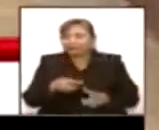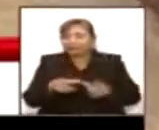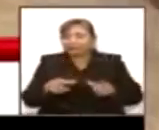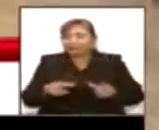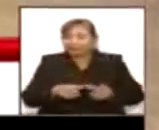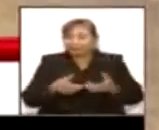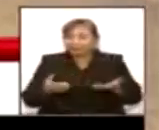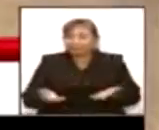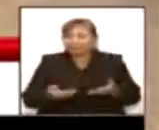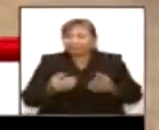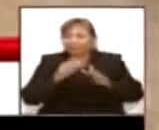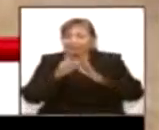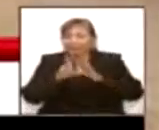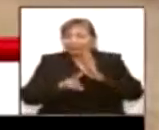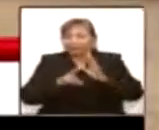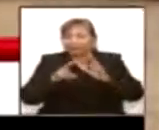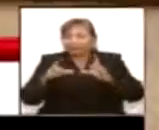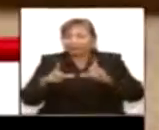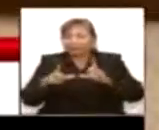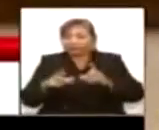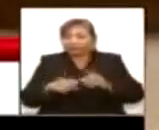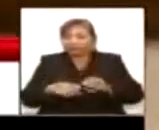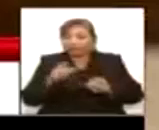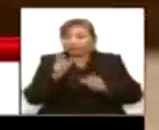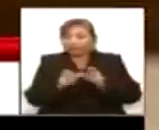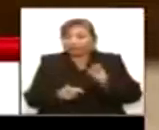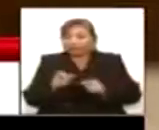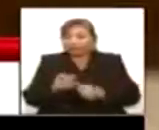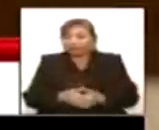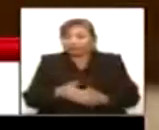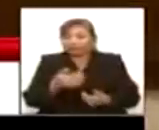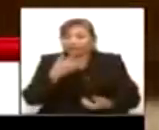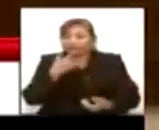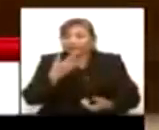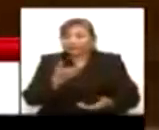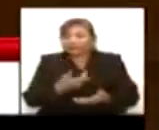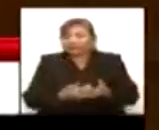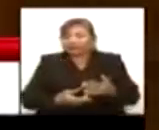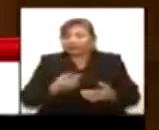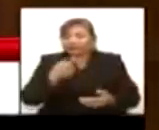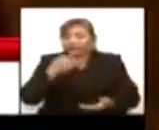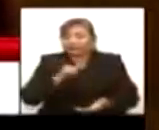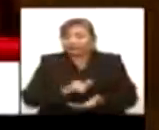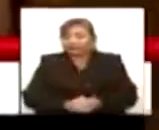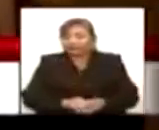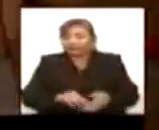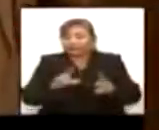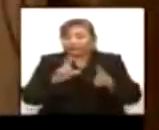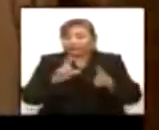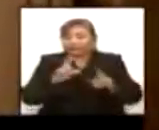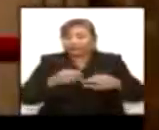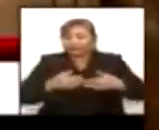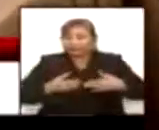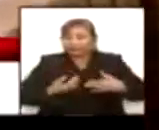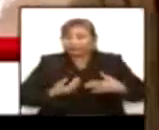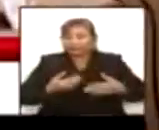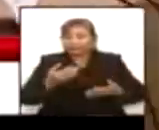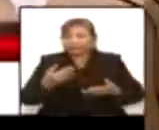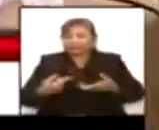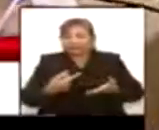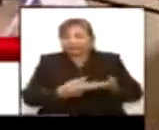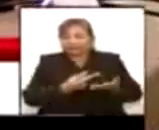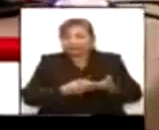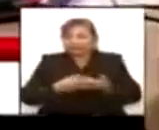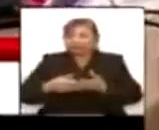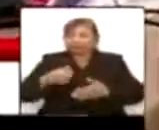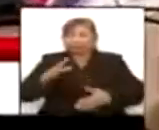está siendo transmitido a la ciudadanía, decirle a la ciudadanía que ojalá podamos tener un debate a